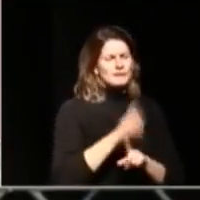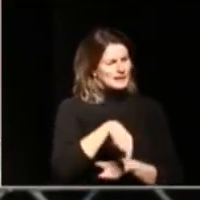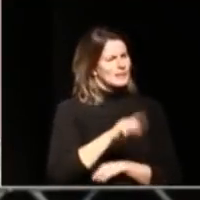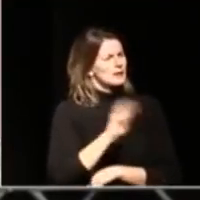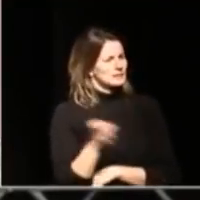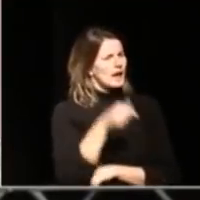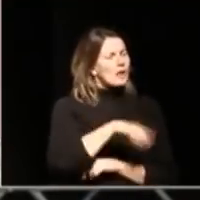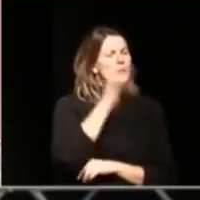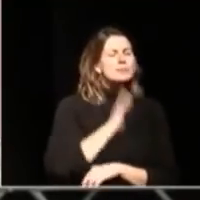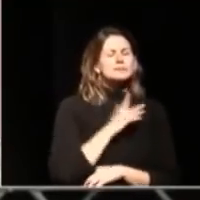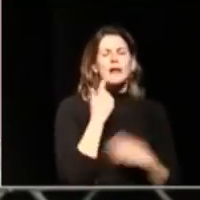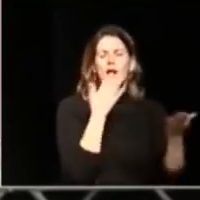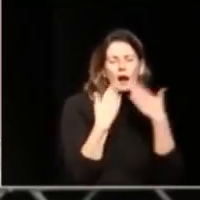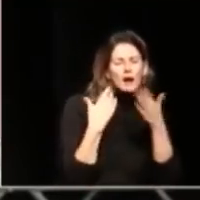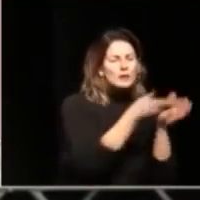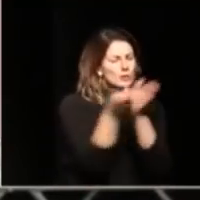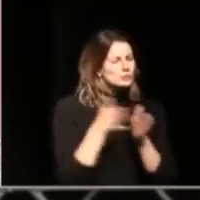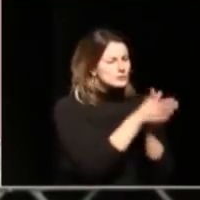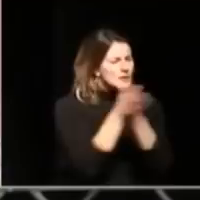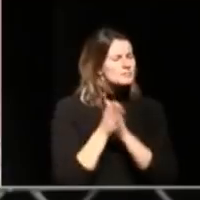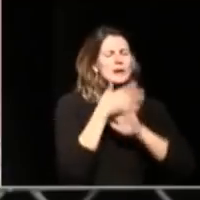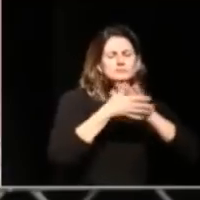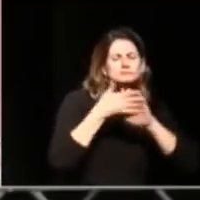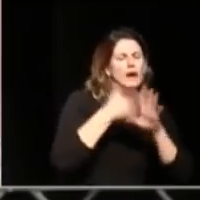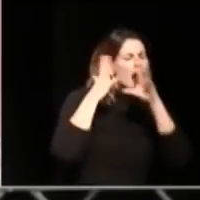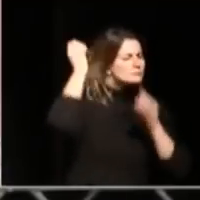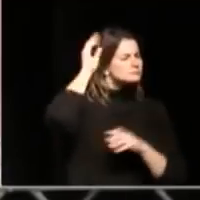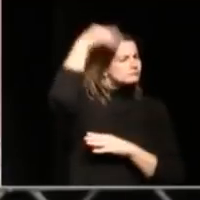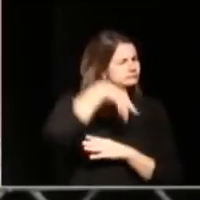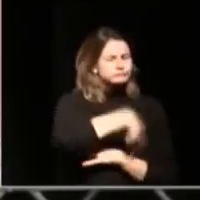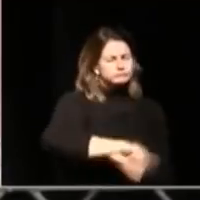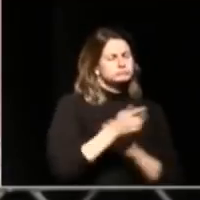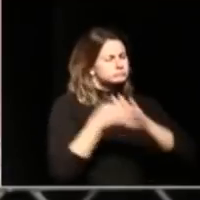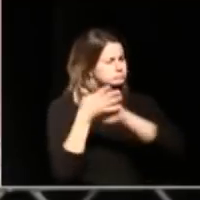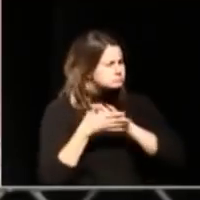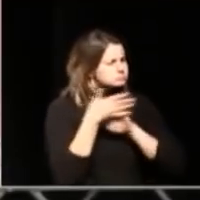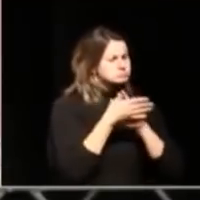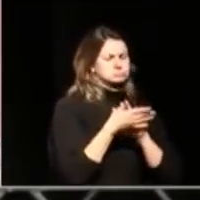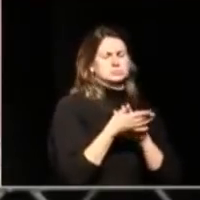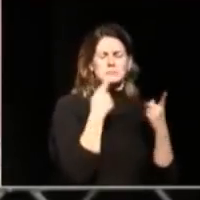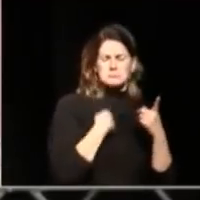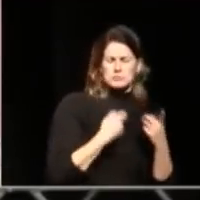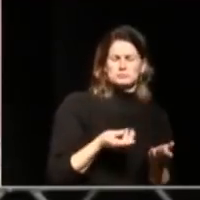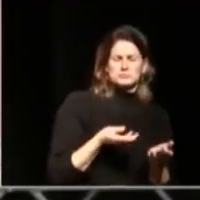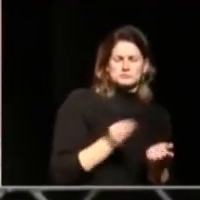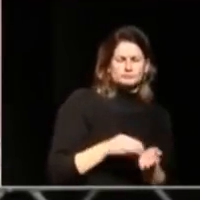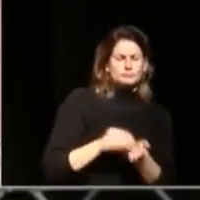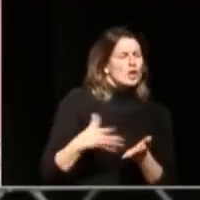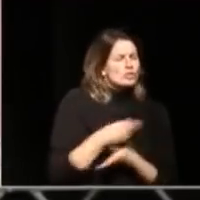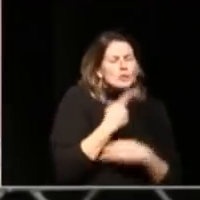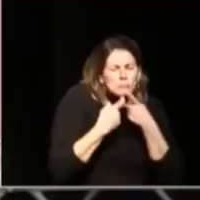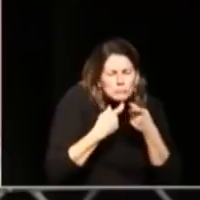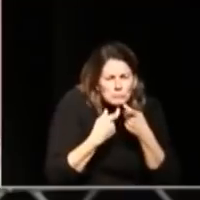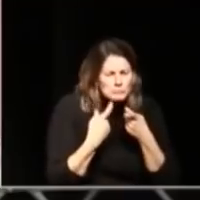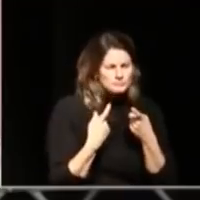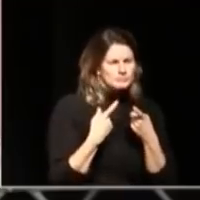Pablo Bustindú y con Idoia Villanueva, me reunía con embajadores y con cónsules. Y las preguntas eran recurrentes. Todos